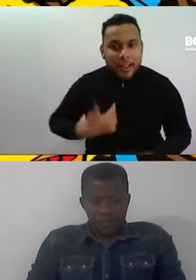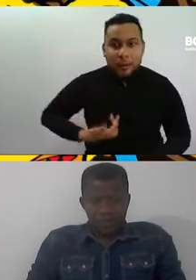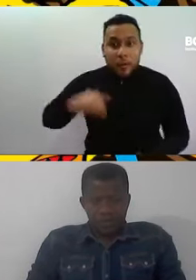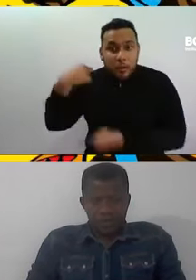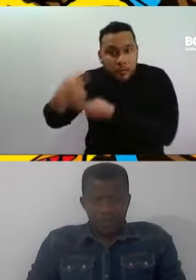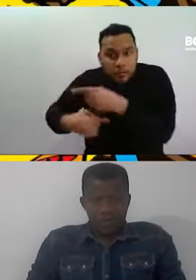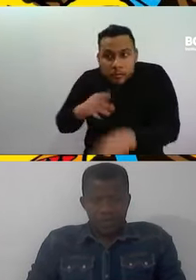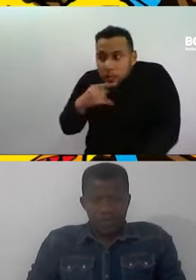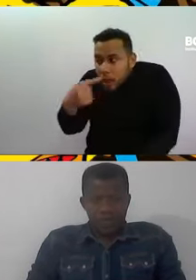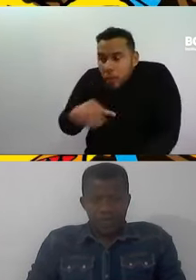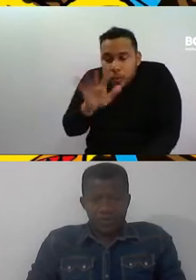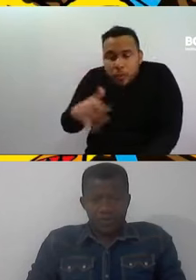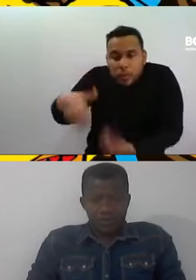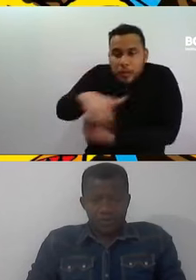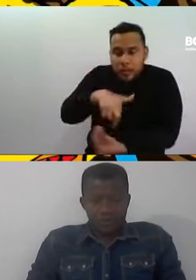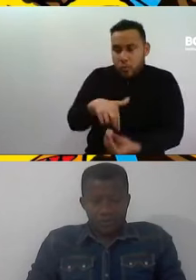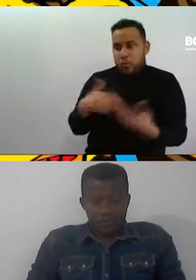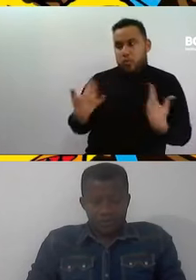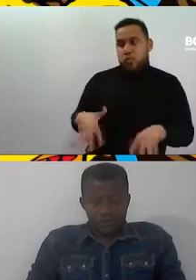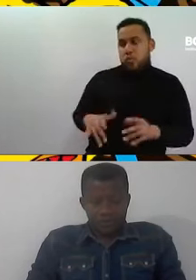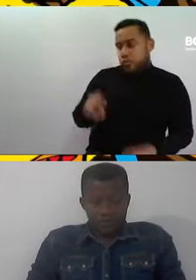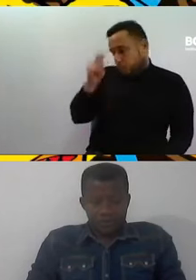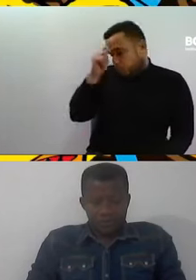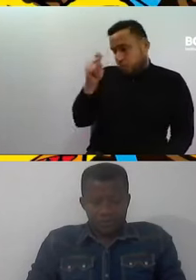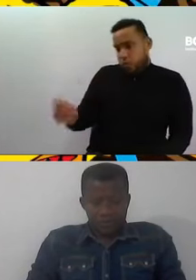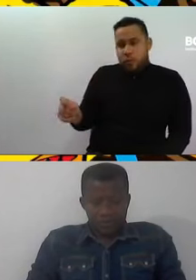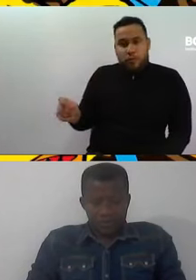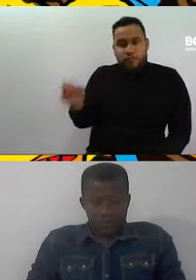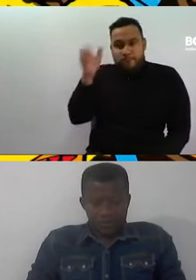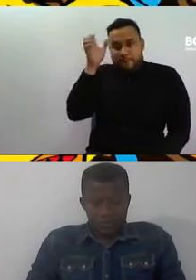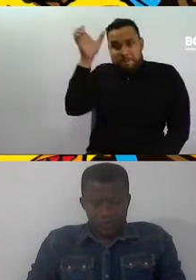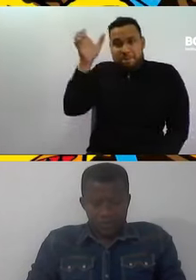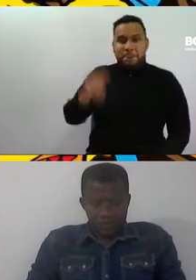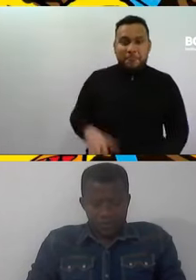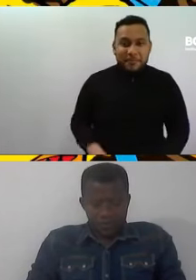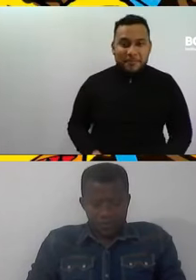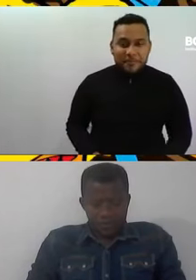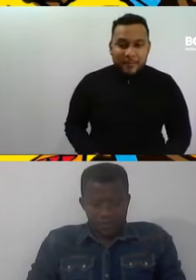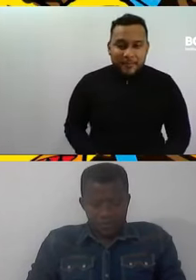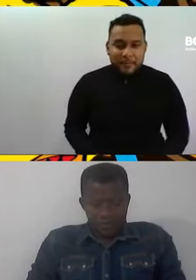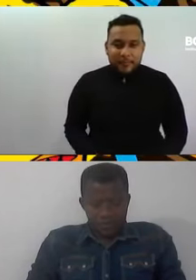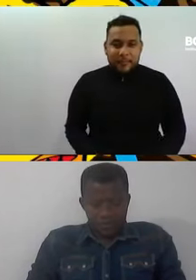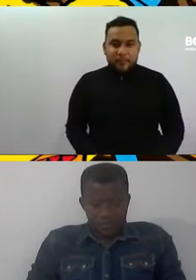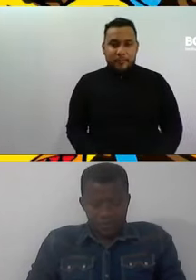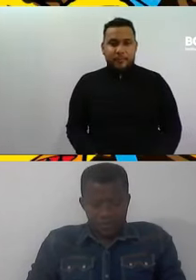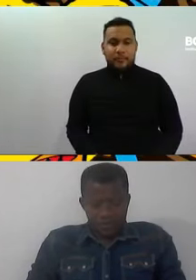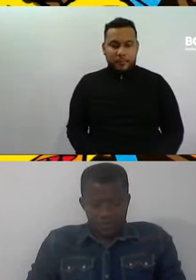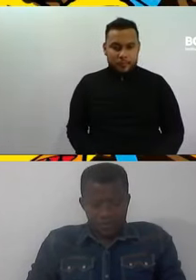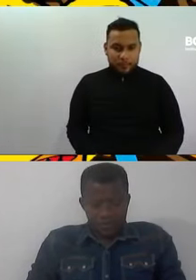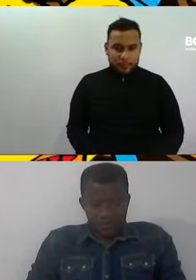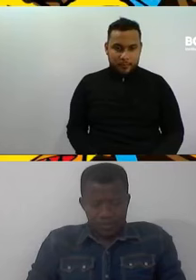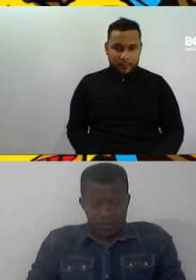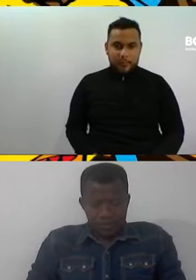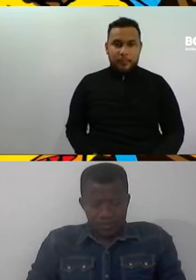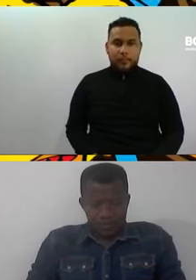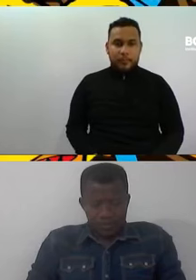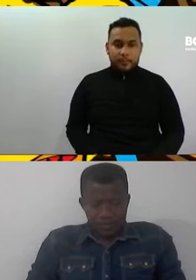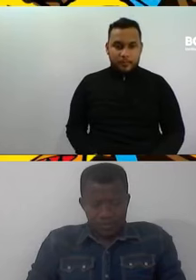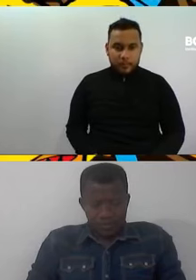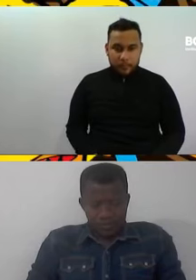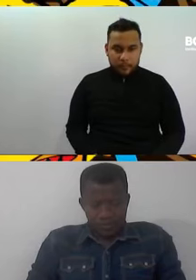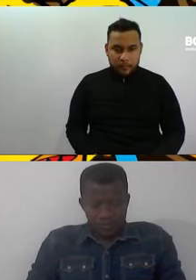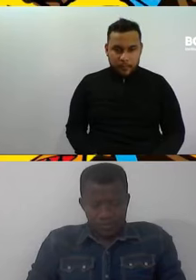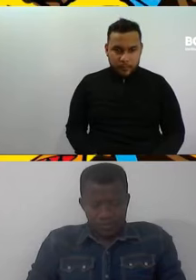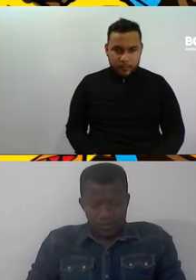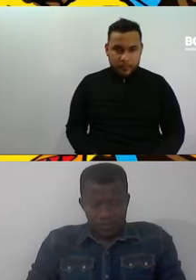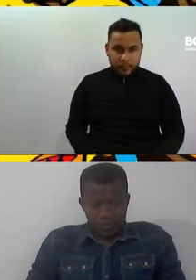sapiencia. Él grabó que le minú, ya tiene noviecita que le va a